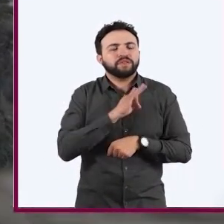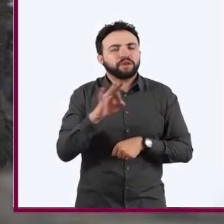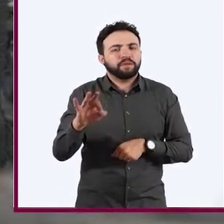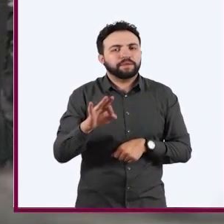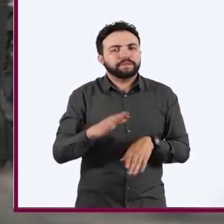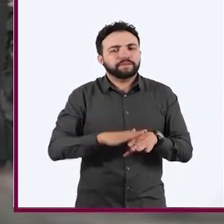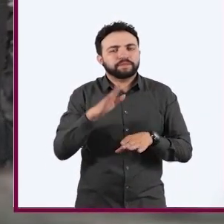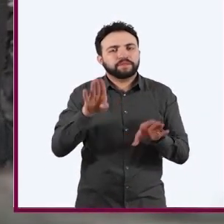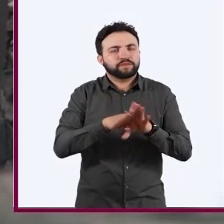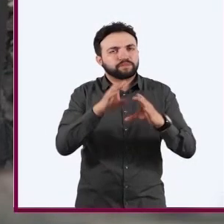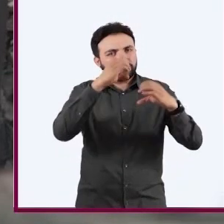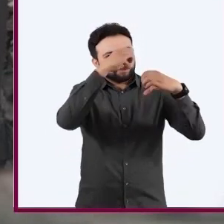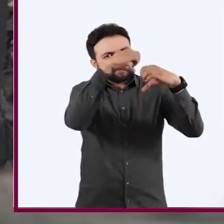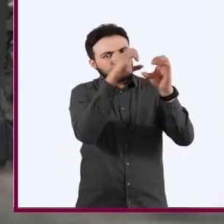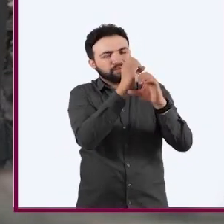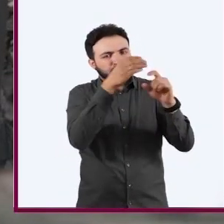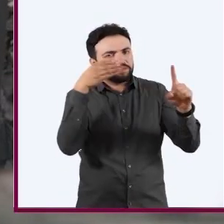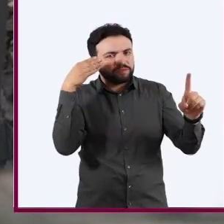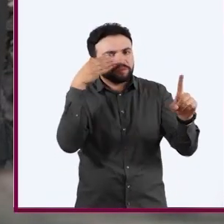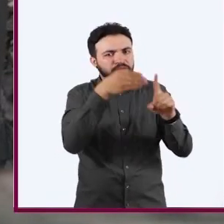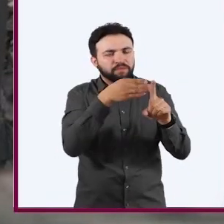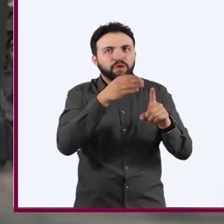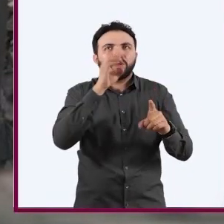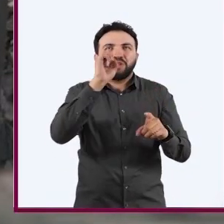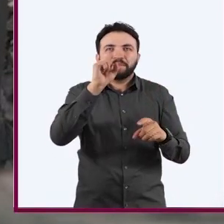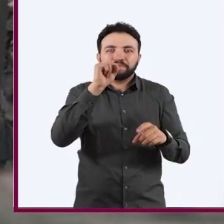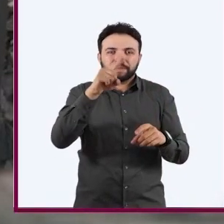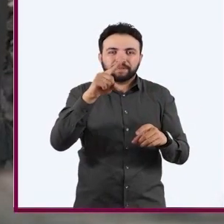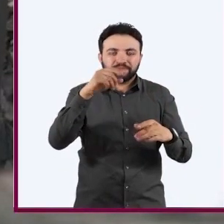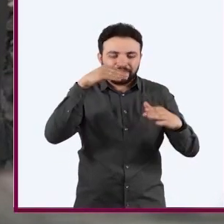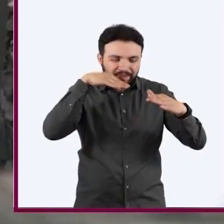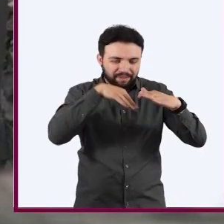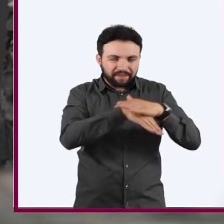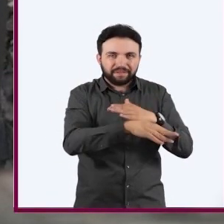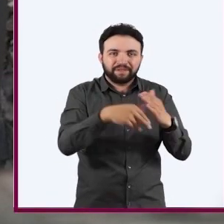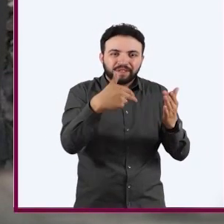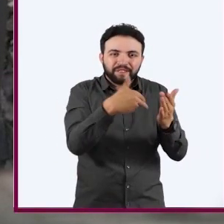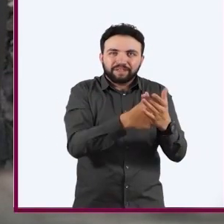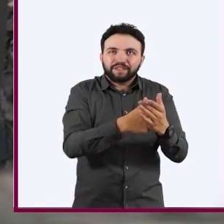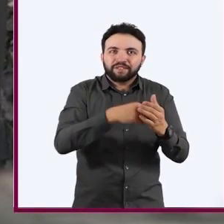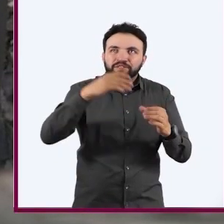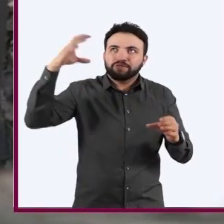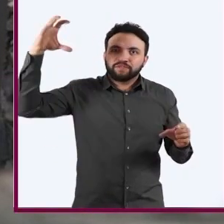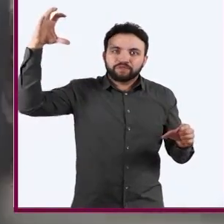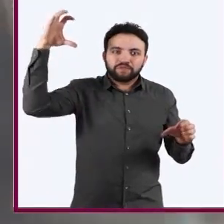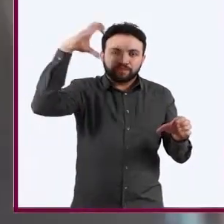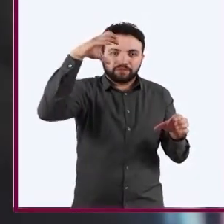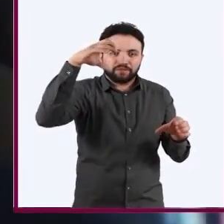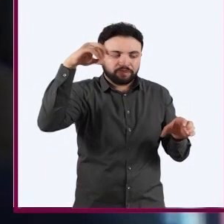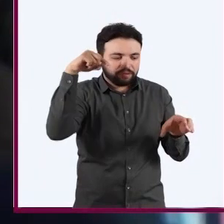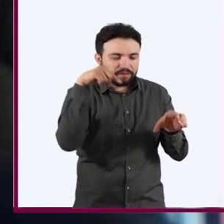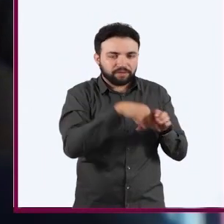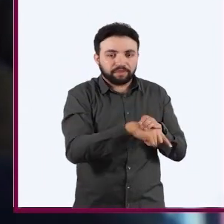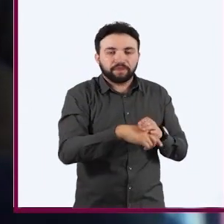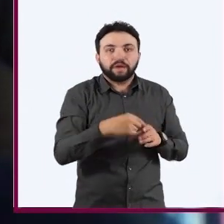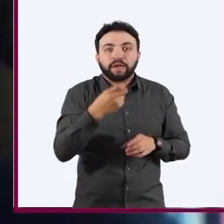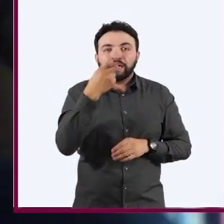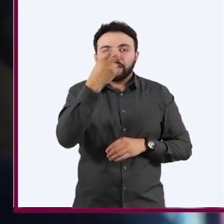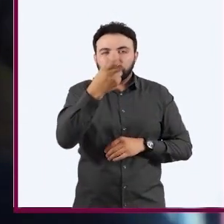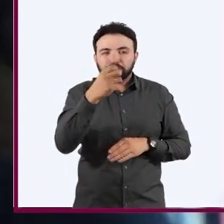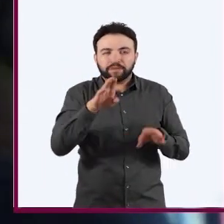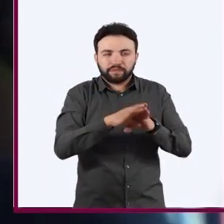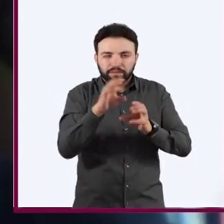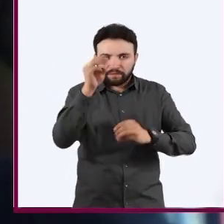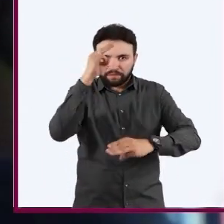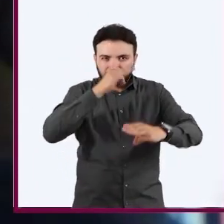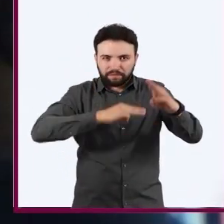¿Cuál era la posible función principal del observatorio astronómico o la Gruta del Sol de Xochicalco? Sí, la Gruta del